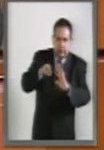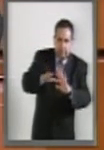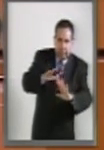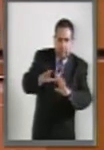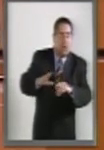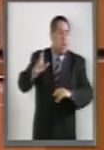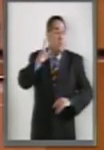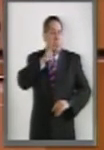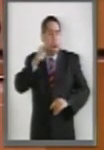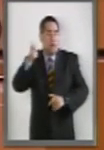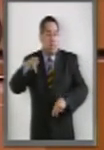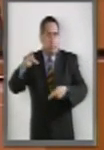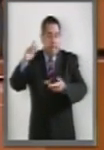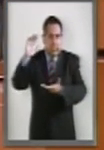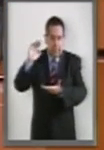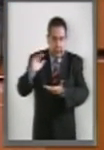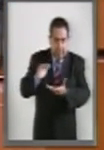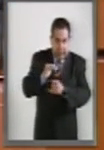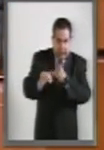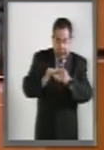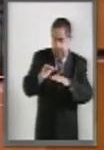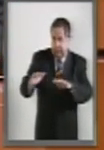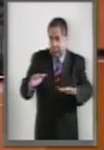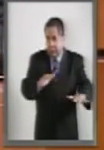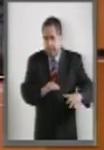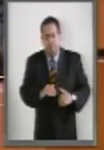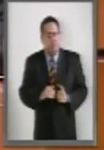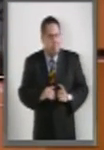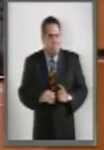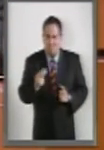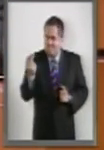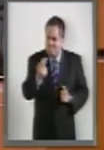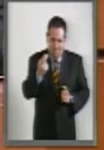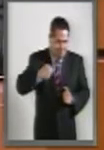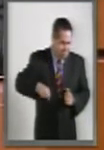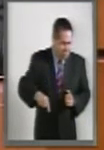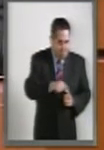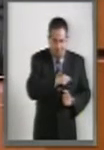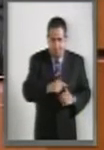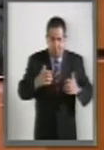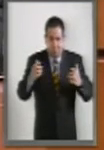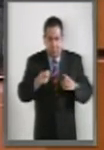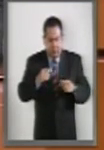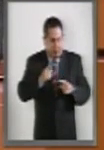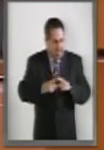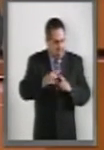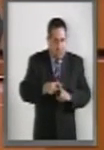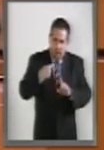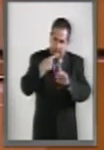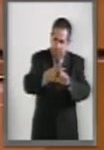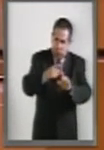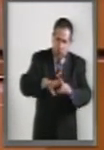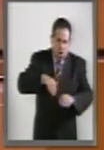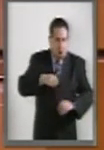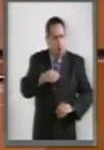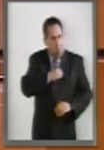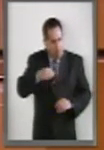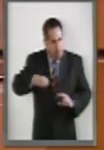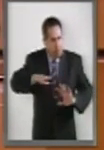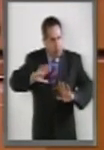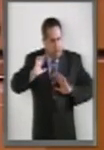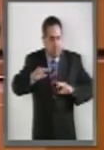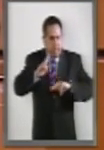de los precios de referencia internacional requieren de nosotros actitudes comprometidas que envíen